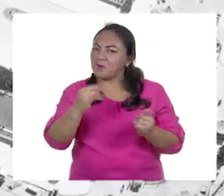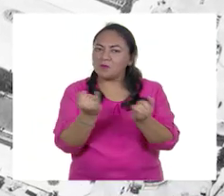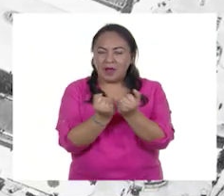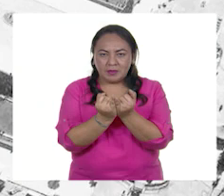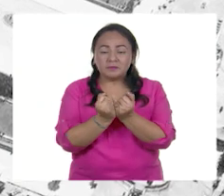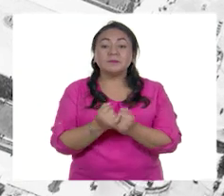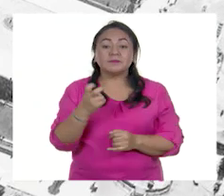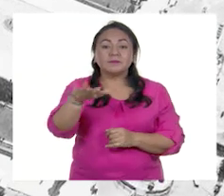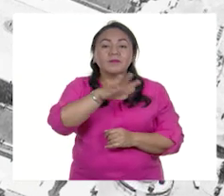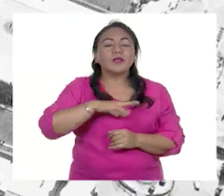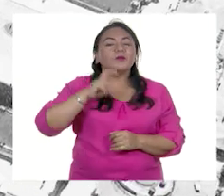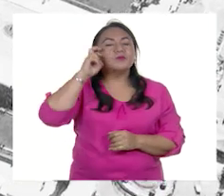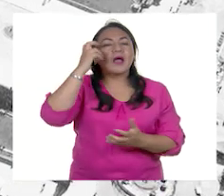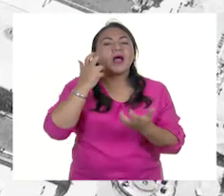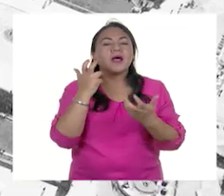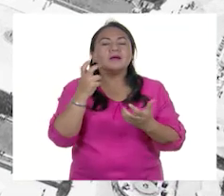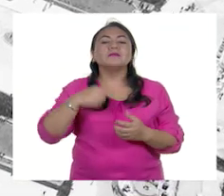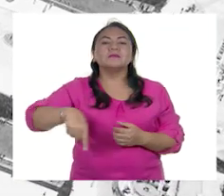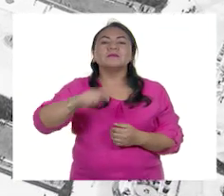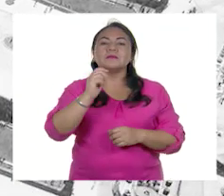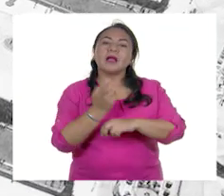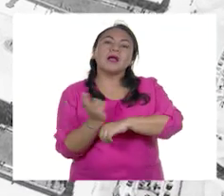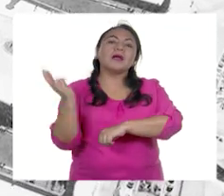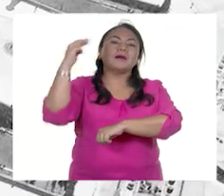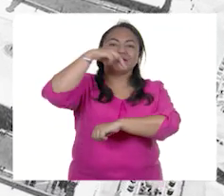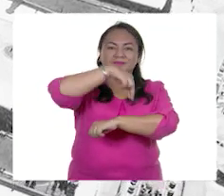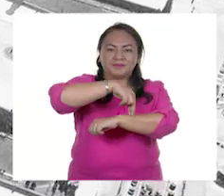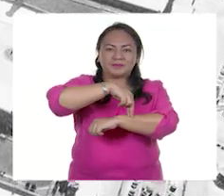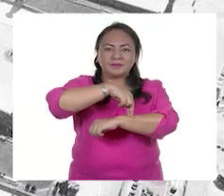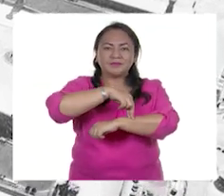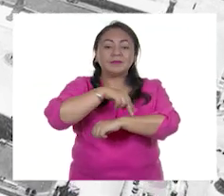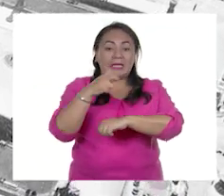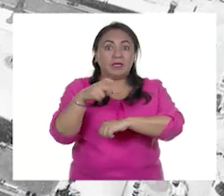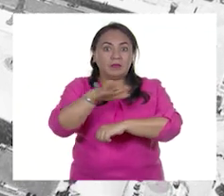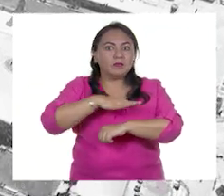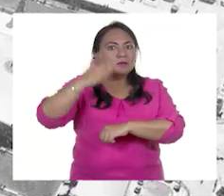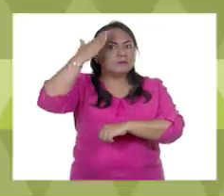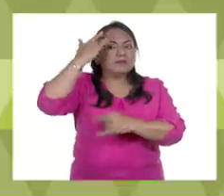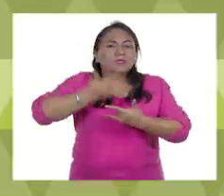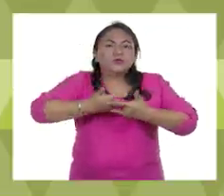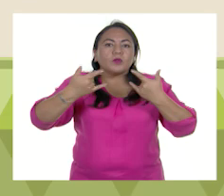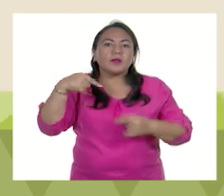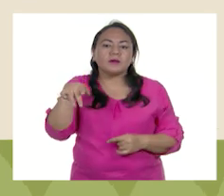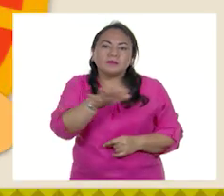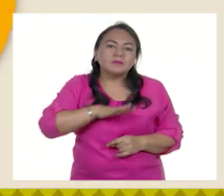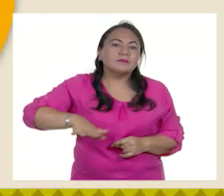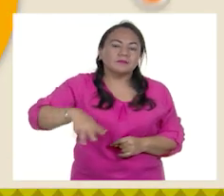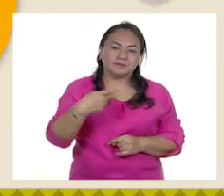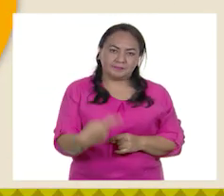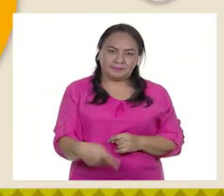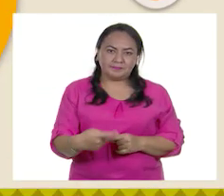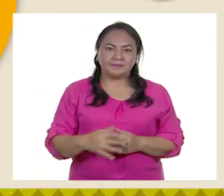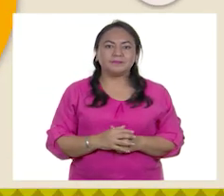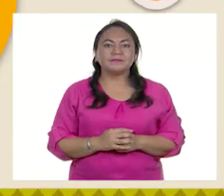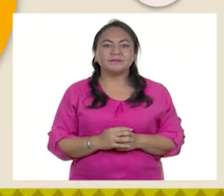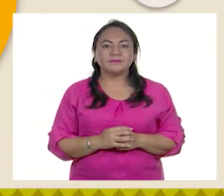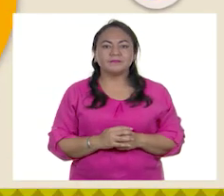El sueño urbano de Émile Bernard es el origen del Monumento a la Revolución, un punto fundamental en la historia de este barrio.